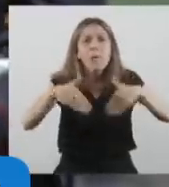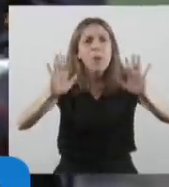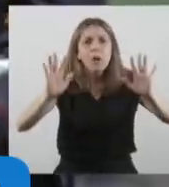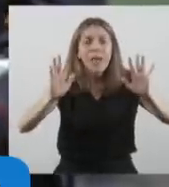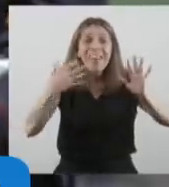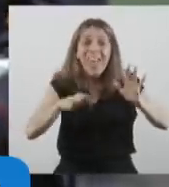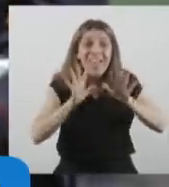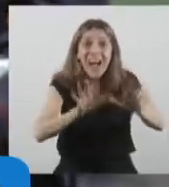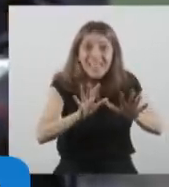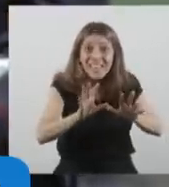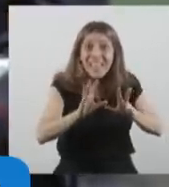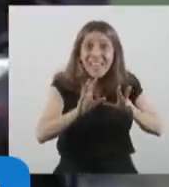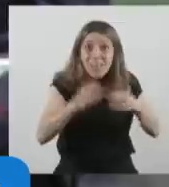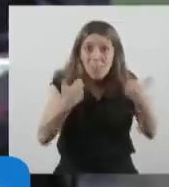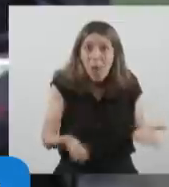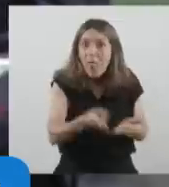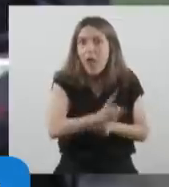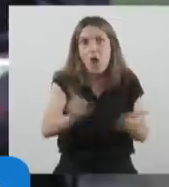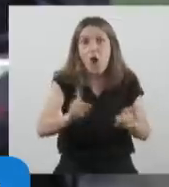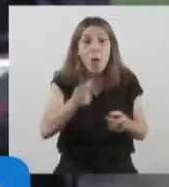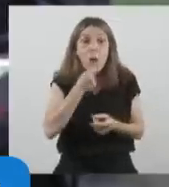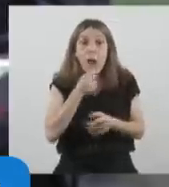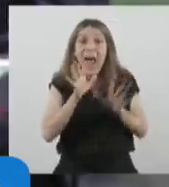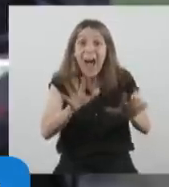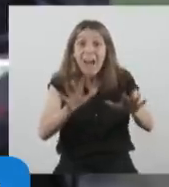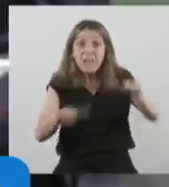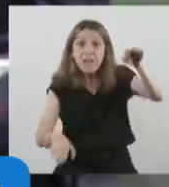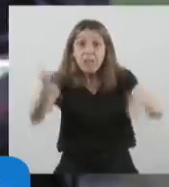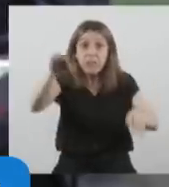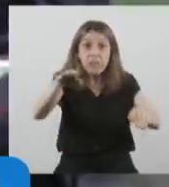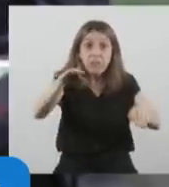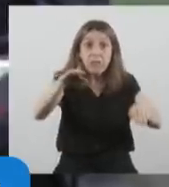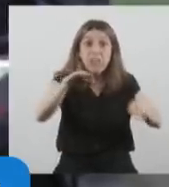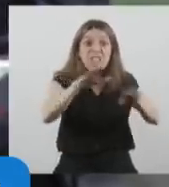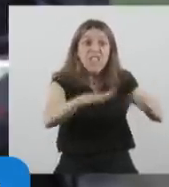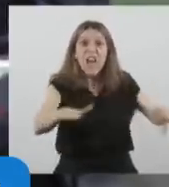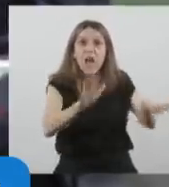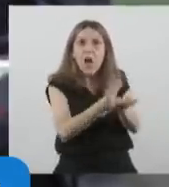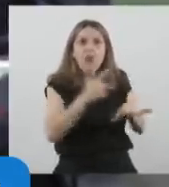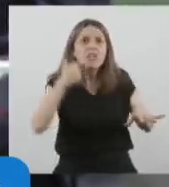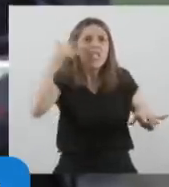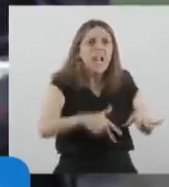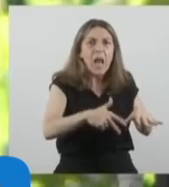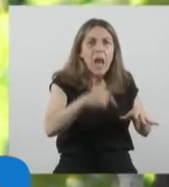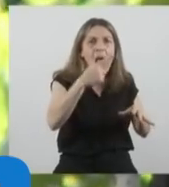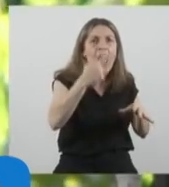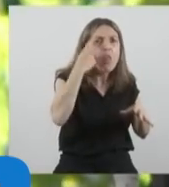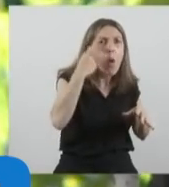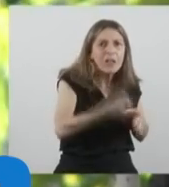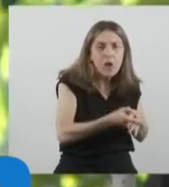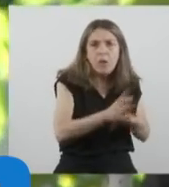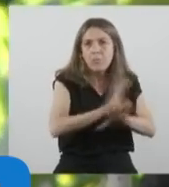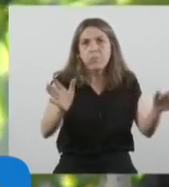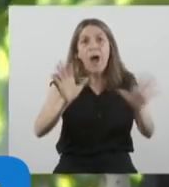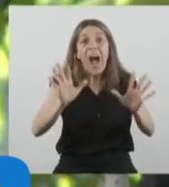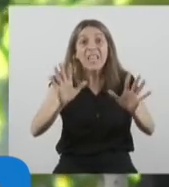que eso ocurra porque si dejamos que eso ocurra el norte argentino seguirá sumido en la postergación